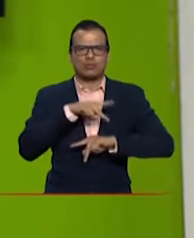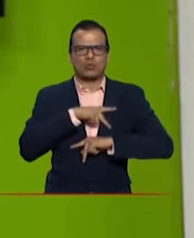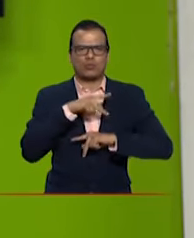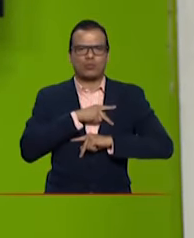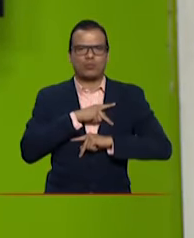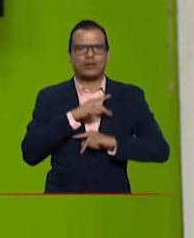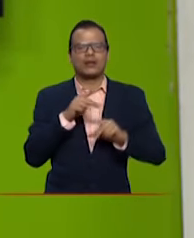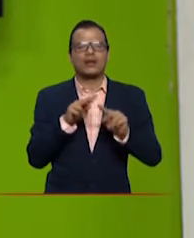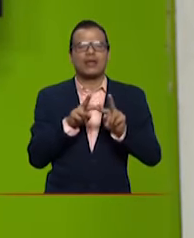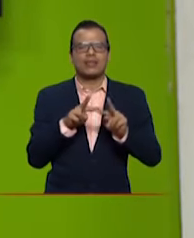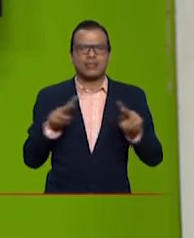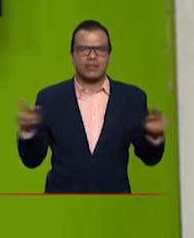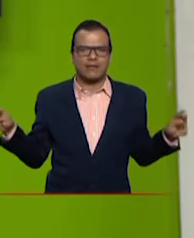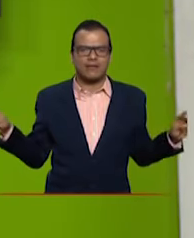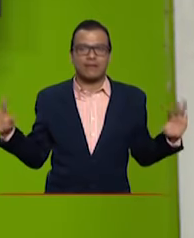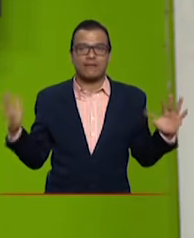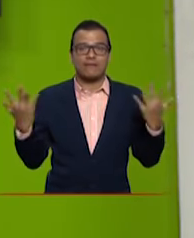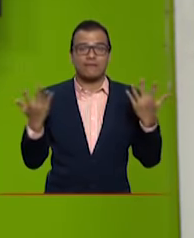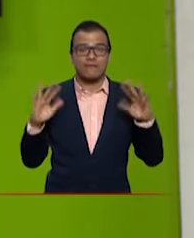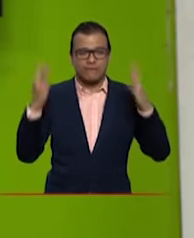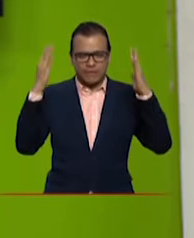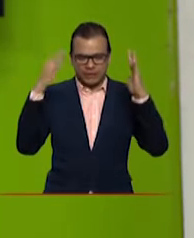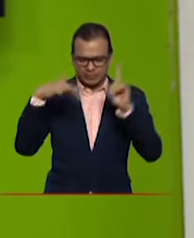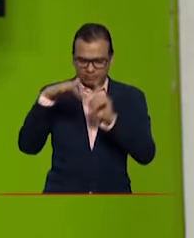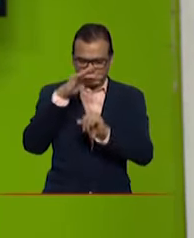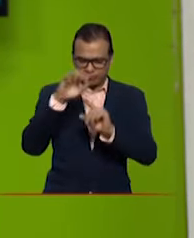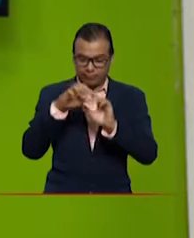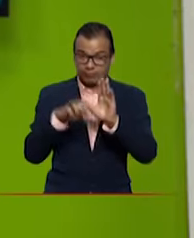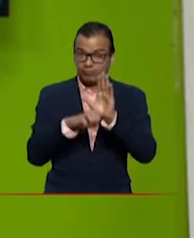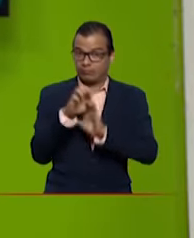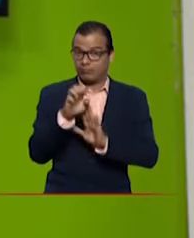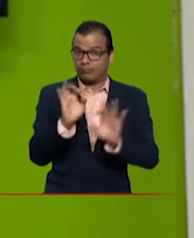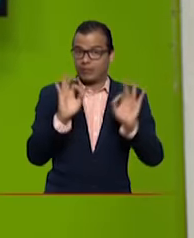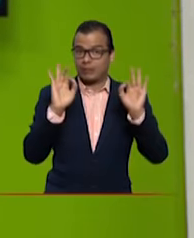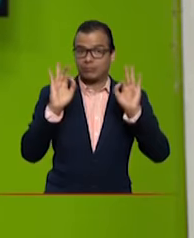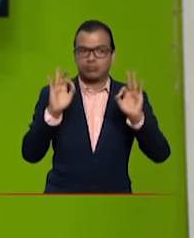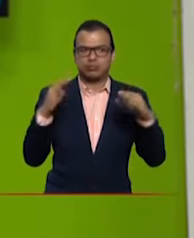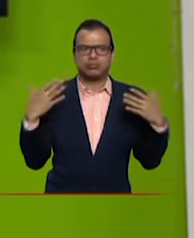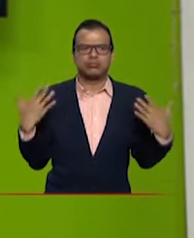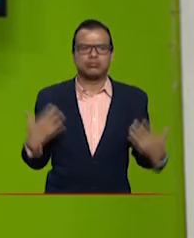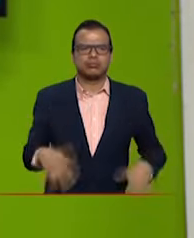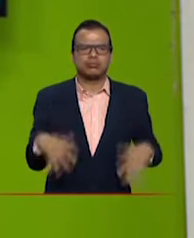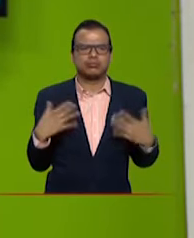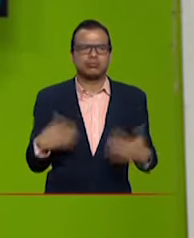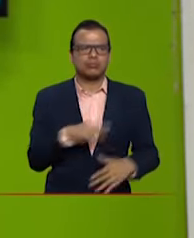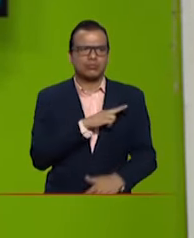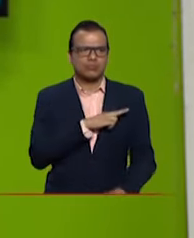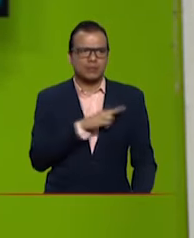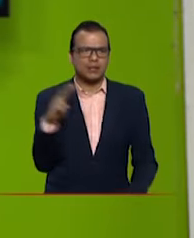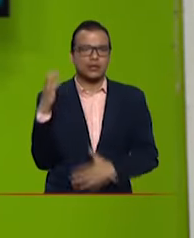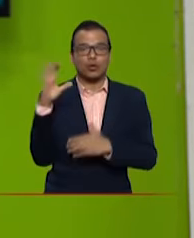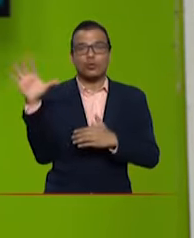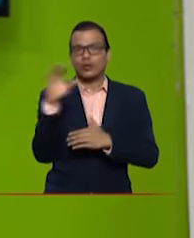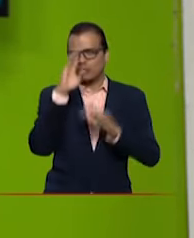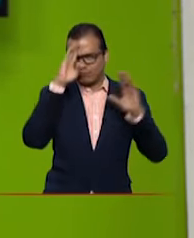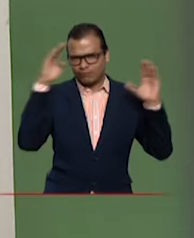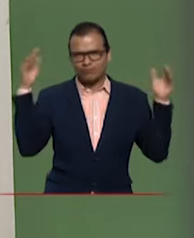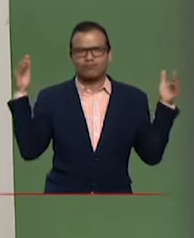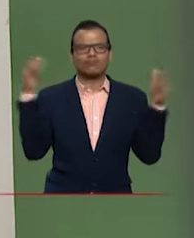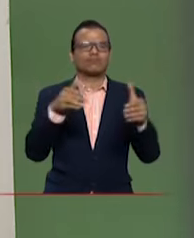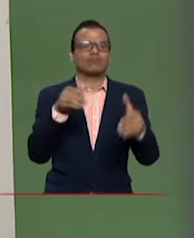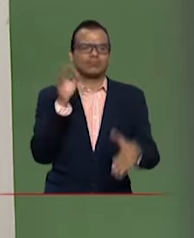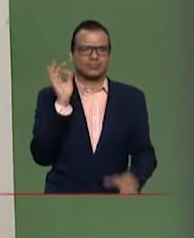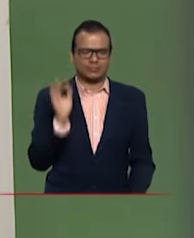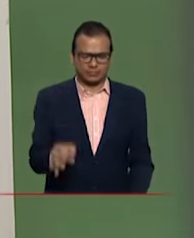biodiversidad, una fiesta de nuestros negocios verdes, y estamos seguros que todos los vallecaucanos y todo el país va a estar en la zona verde de San Francisco. Claro que sí,